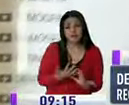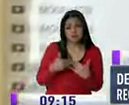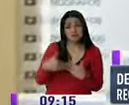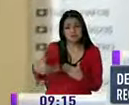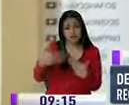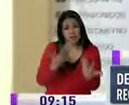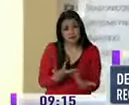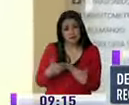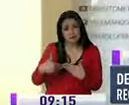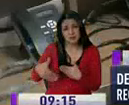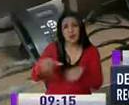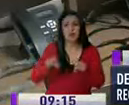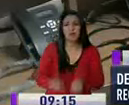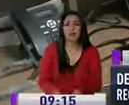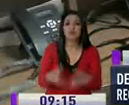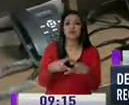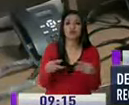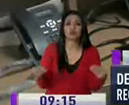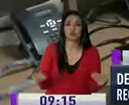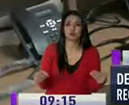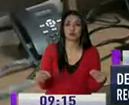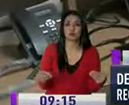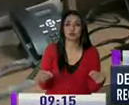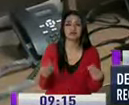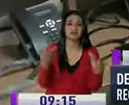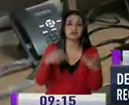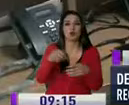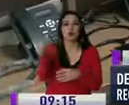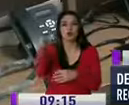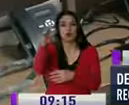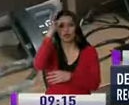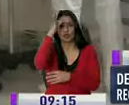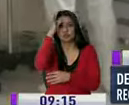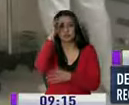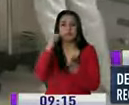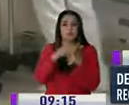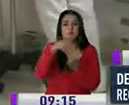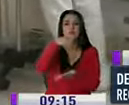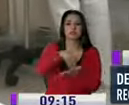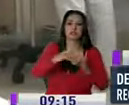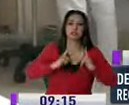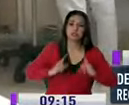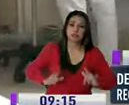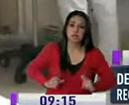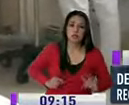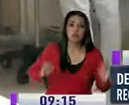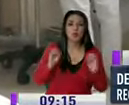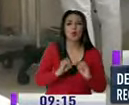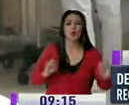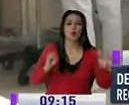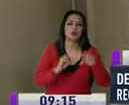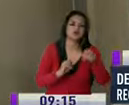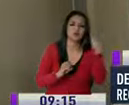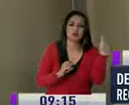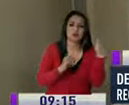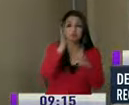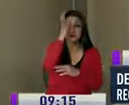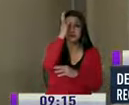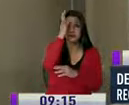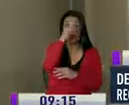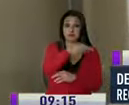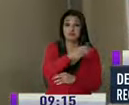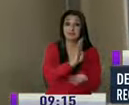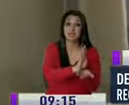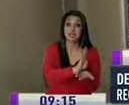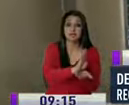ser atendidos y solucionados en establecimientos primarios como dispensarios o centros ambulatorios, esta casa de salud